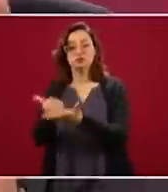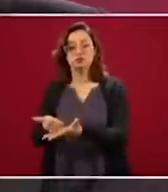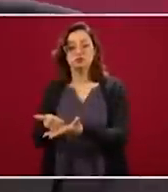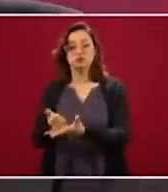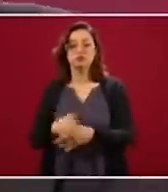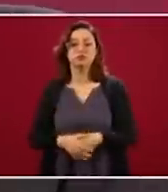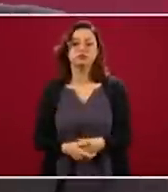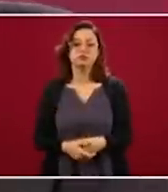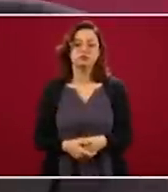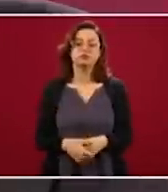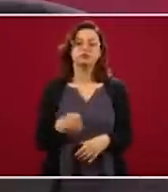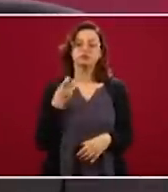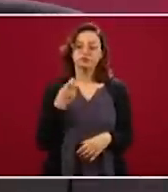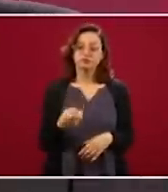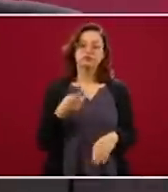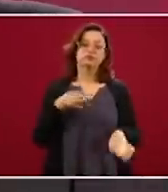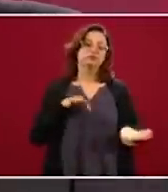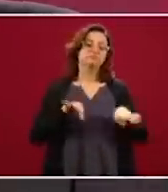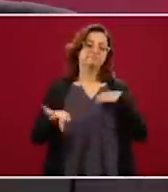En eso estamos.